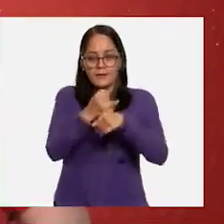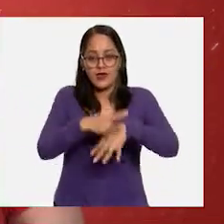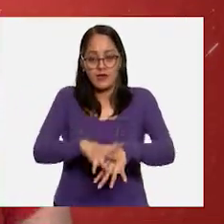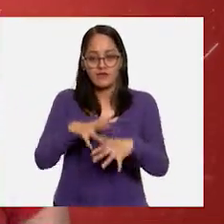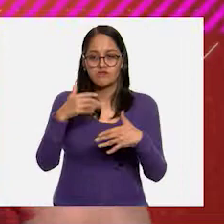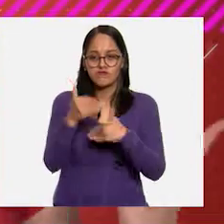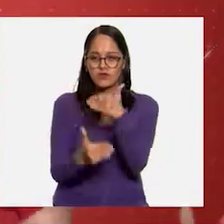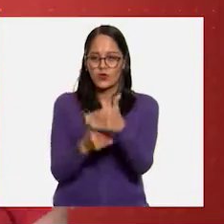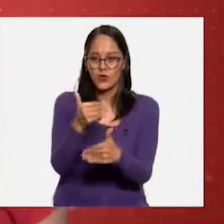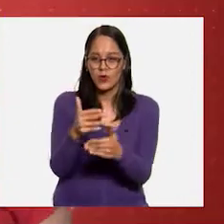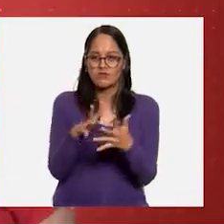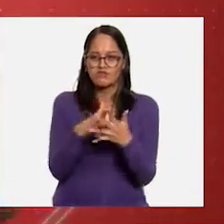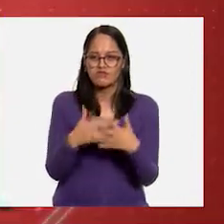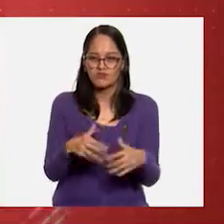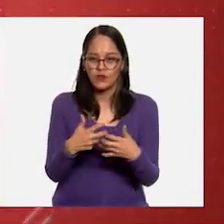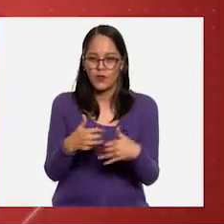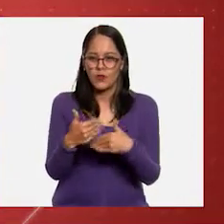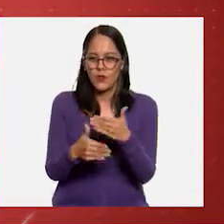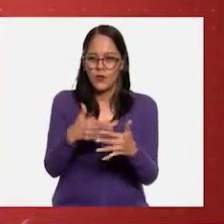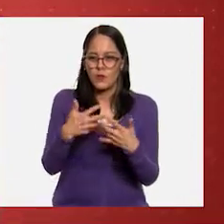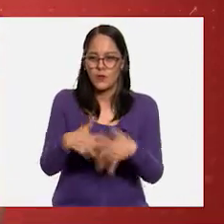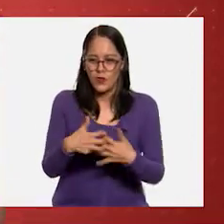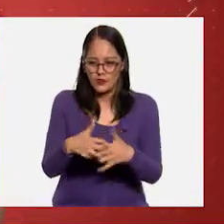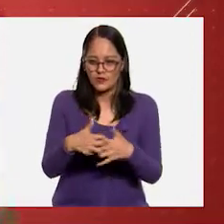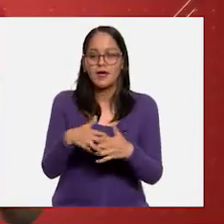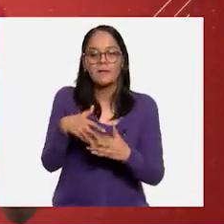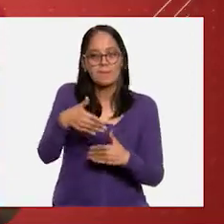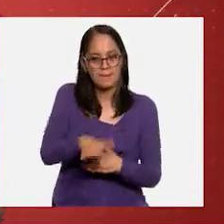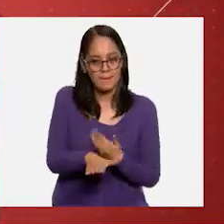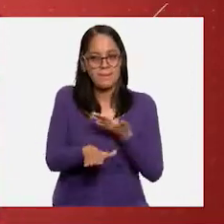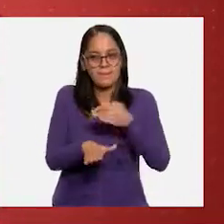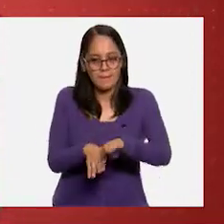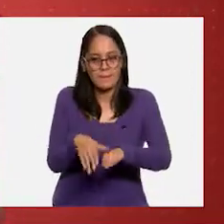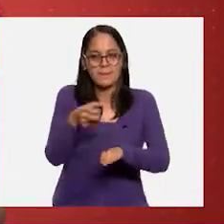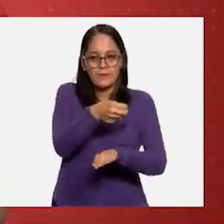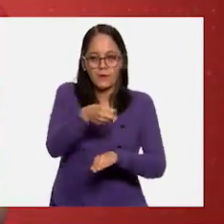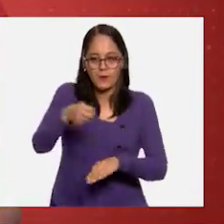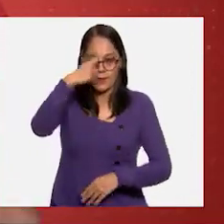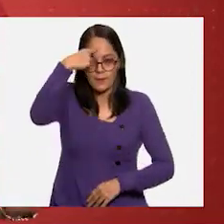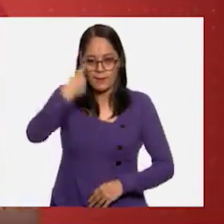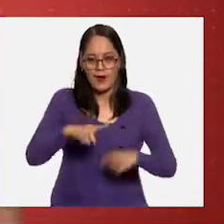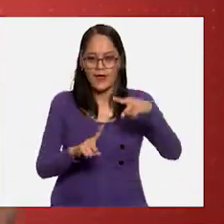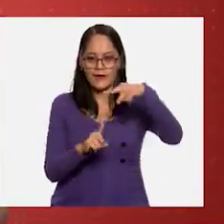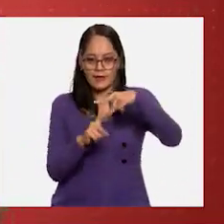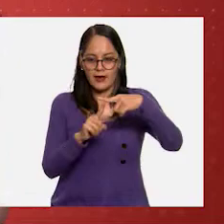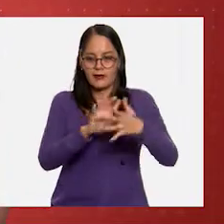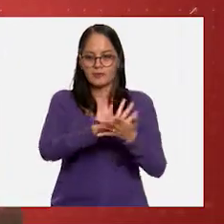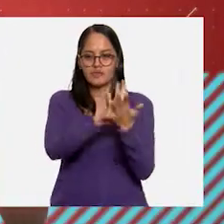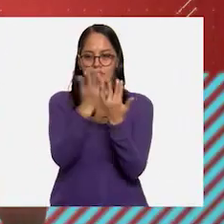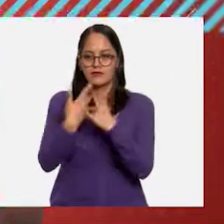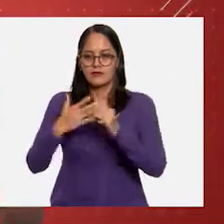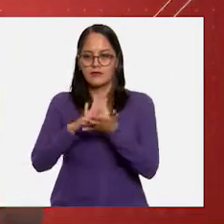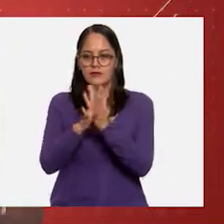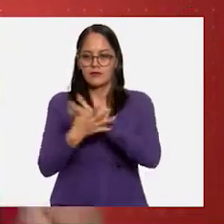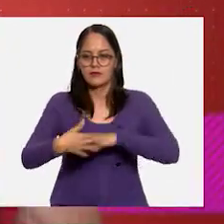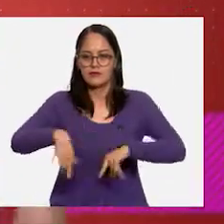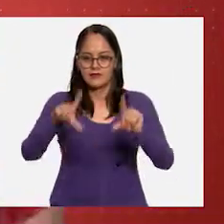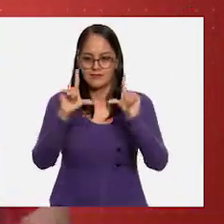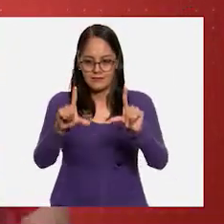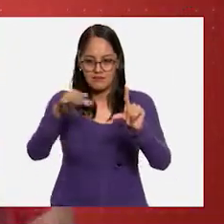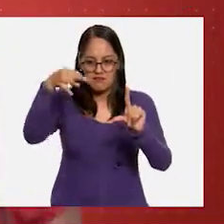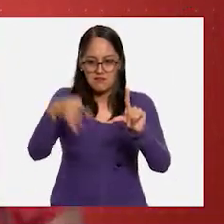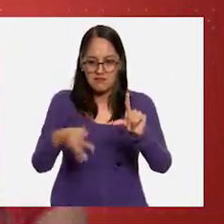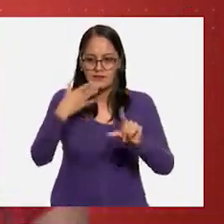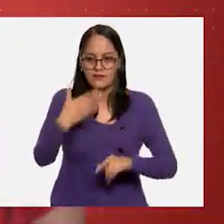información paso a paso y de manera ordenada para resolver una tarea y entregarnos un resultado correcto. En